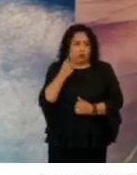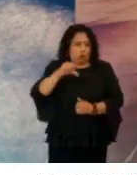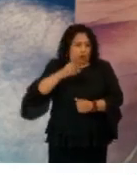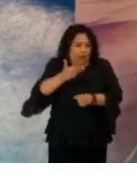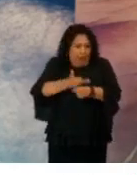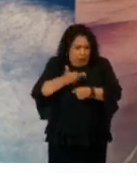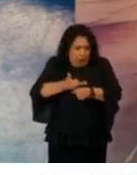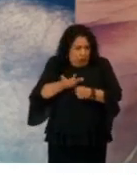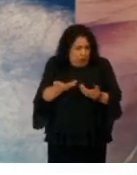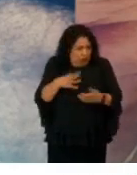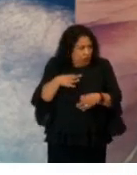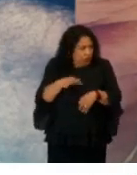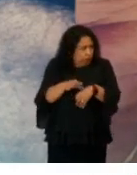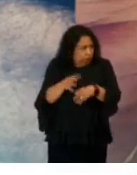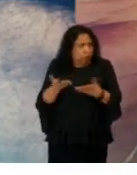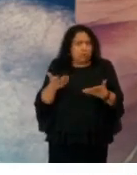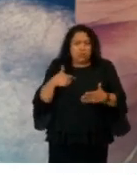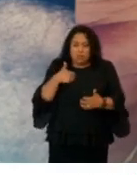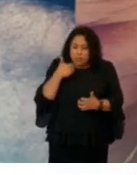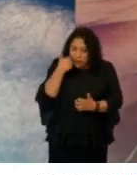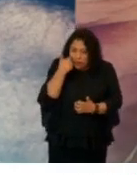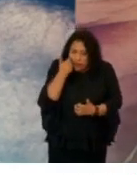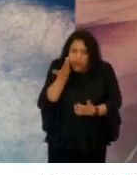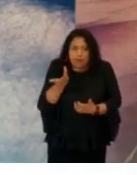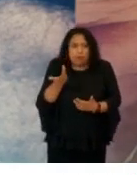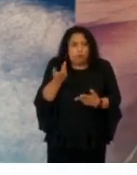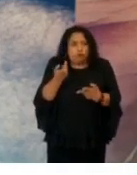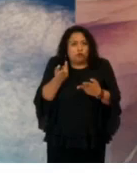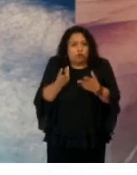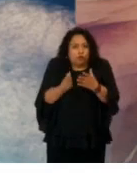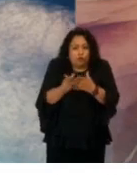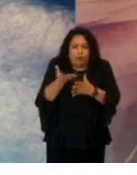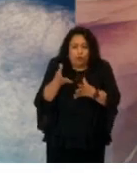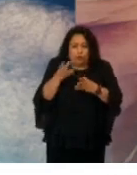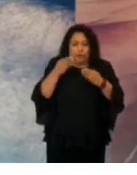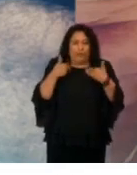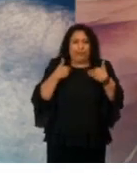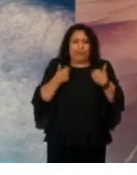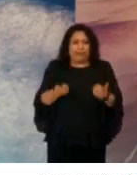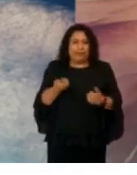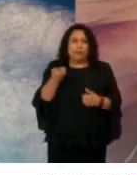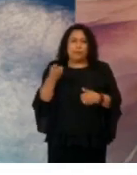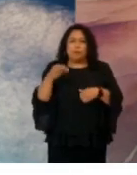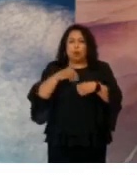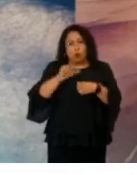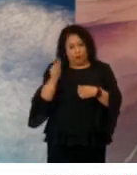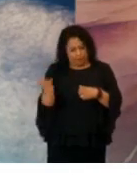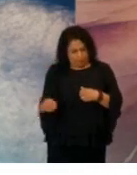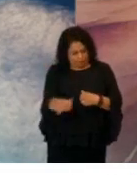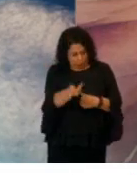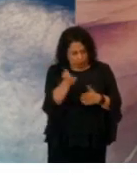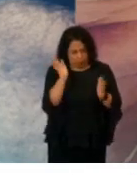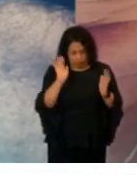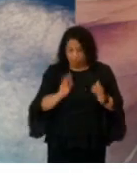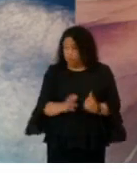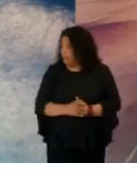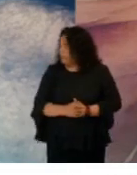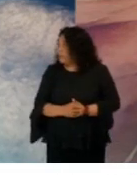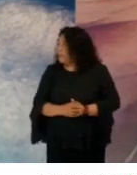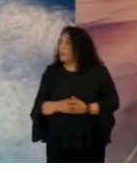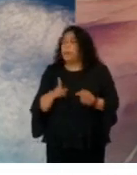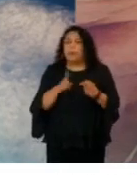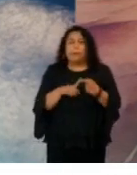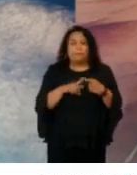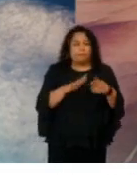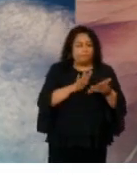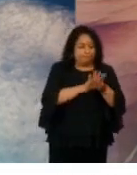estamos actuando o que estamos intentando activar. Y aquí es donde coloco la siguiente pregunta. Decía yo, los movimientos